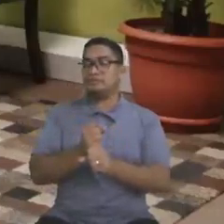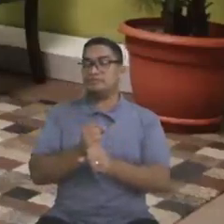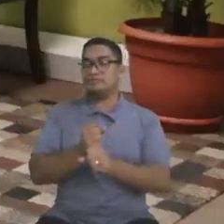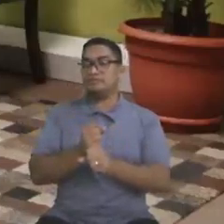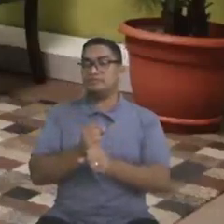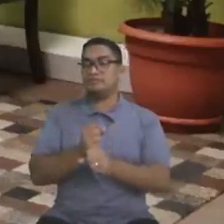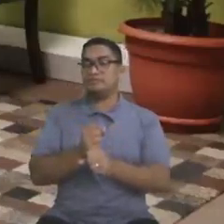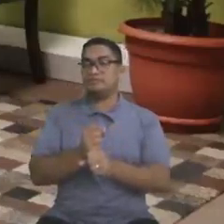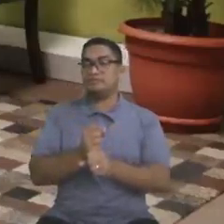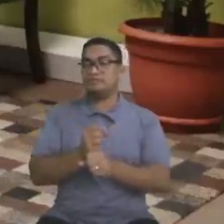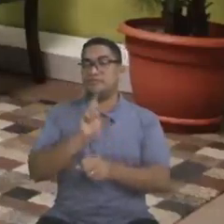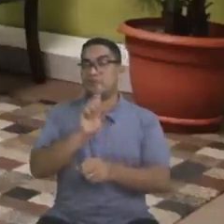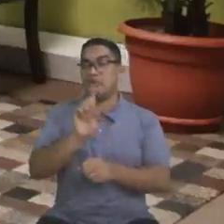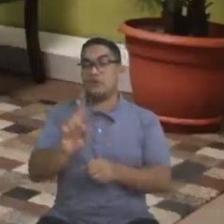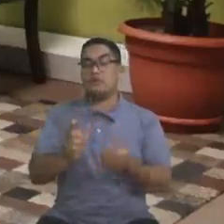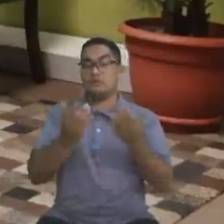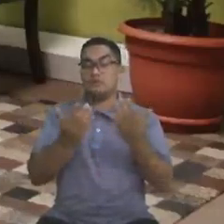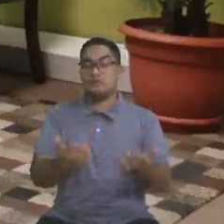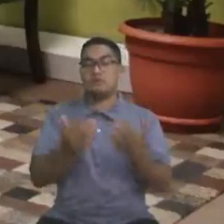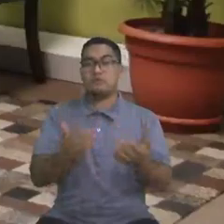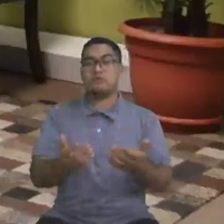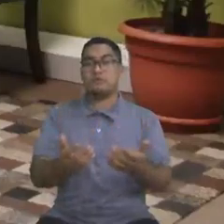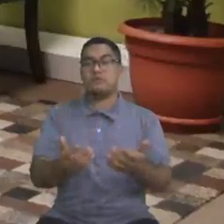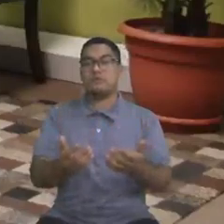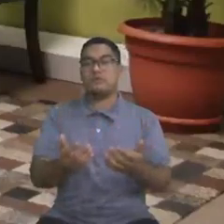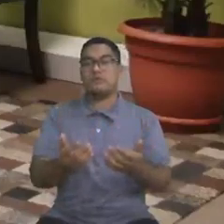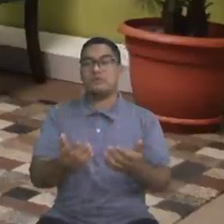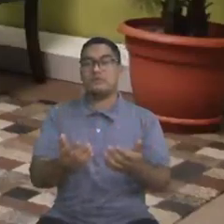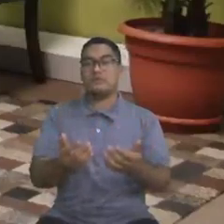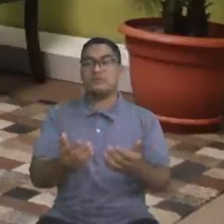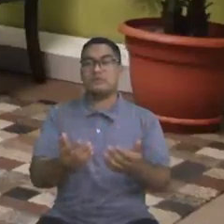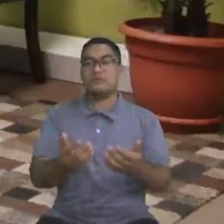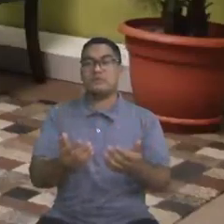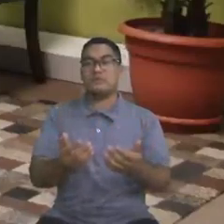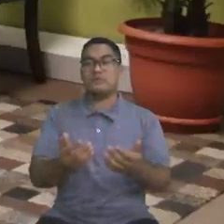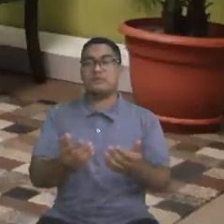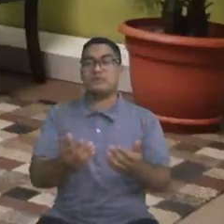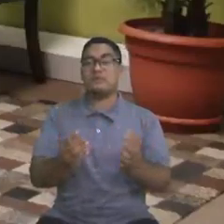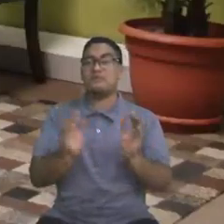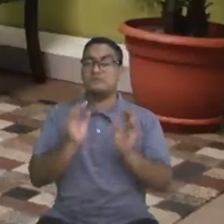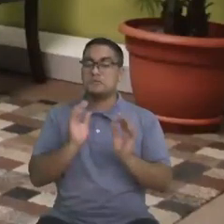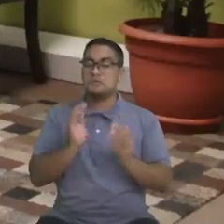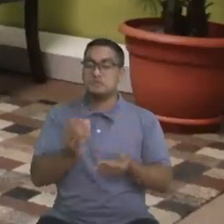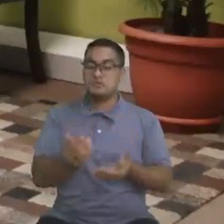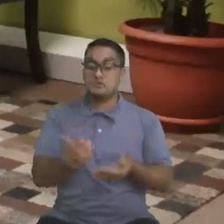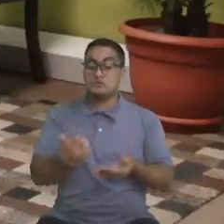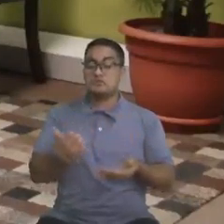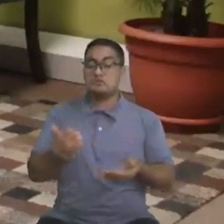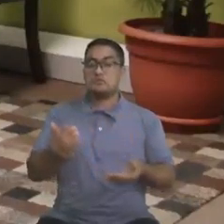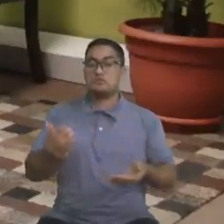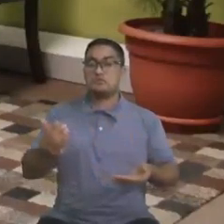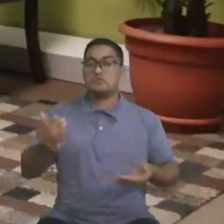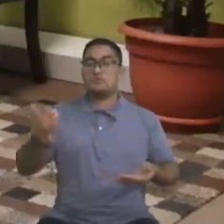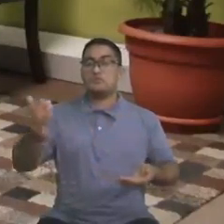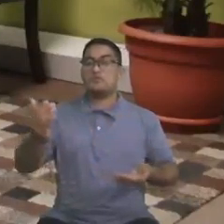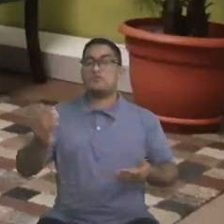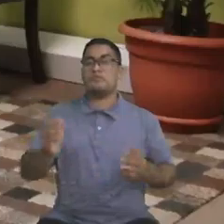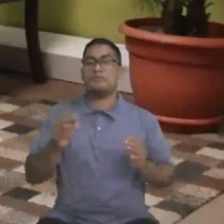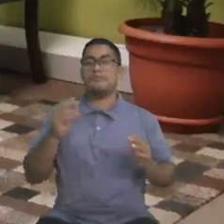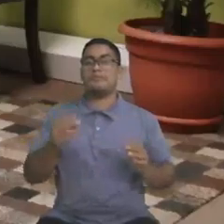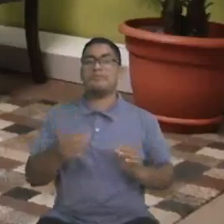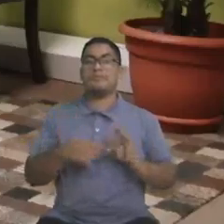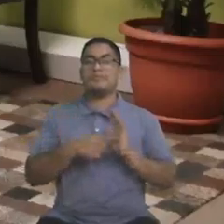tiene que andar? 10 kilos el niño de 2 años. 10 kilos el niño de 2 años. Sí, 80 de talla. 80 de estatura. Sí. ¿El niño